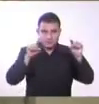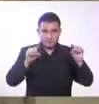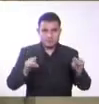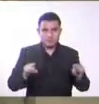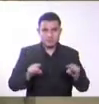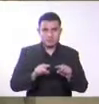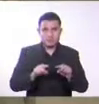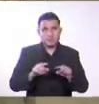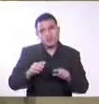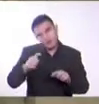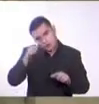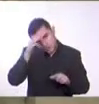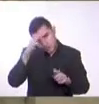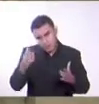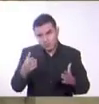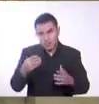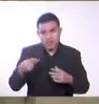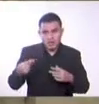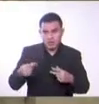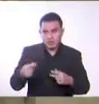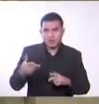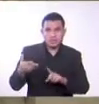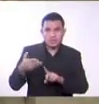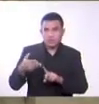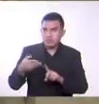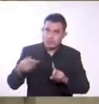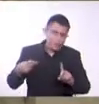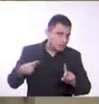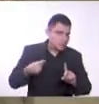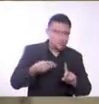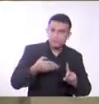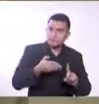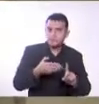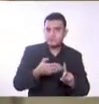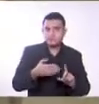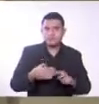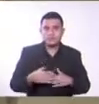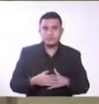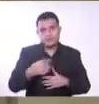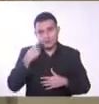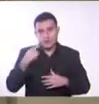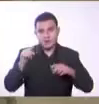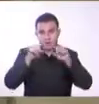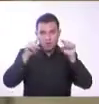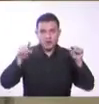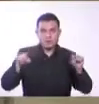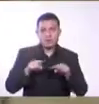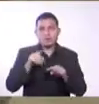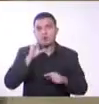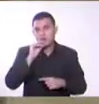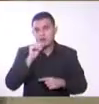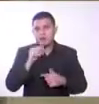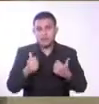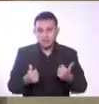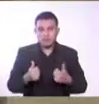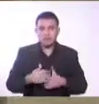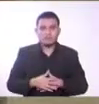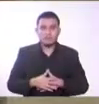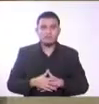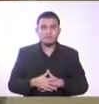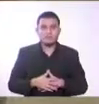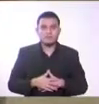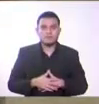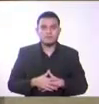conceptos de impuestos directos e impuestos indirectos. Así que veamos la lámina y después hablamos de los tipos de impuestos, ¿les parece? Nos parece.